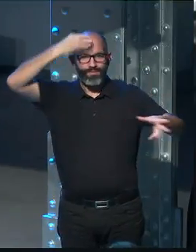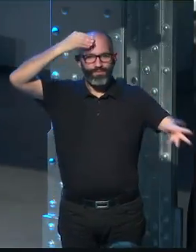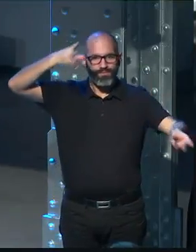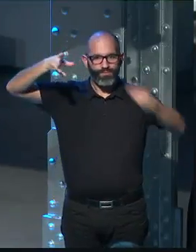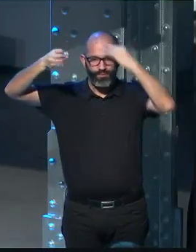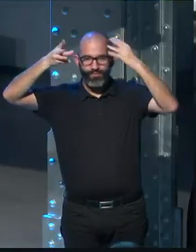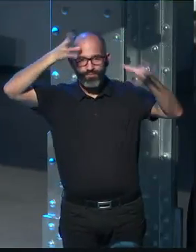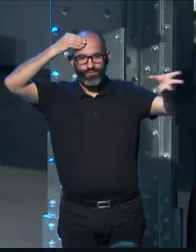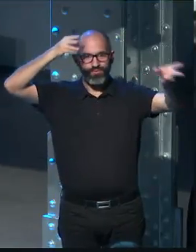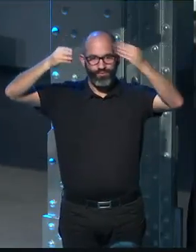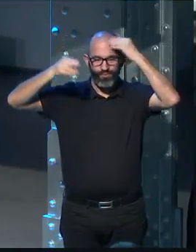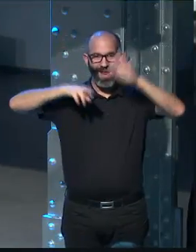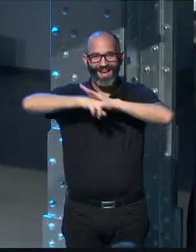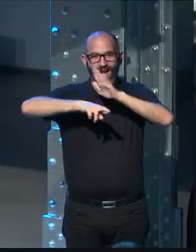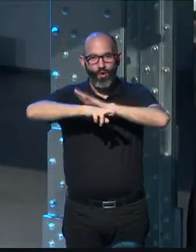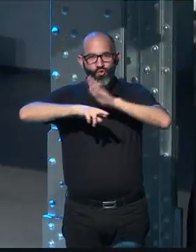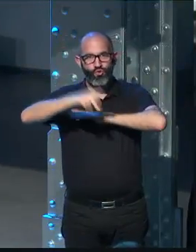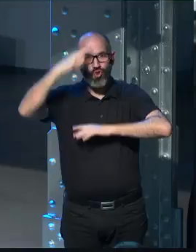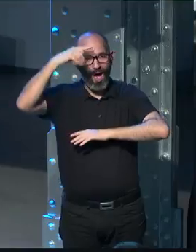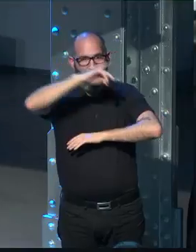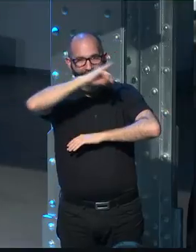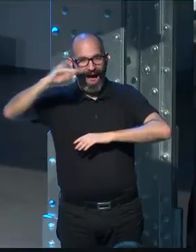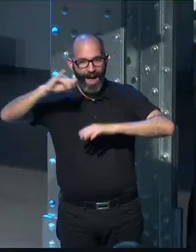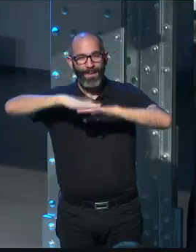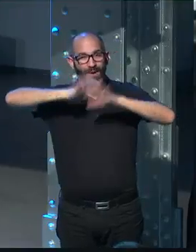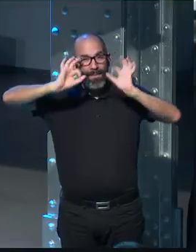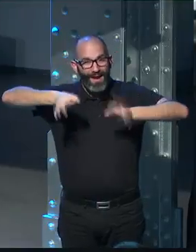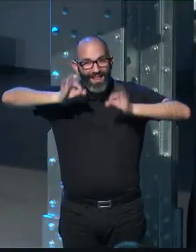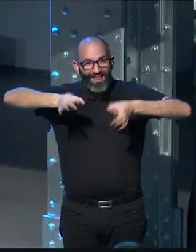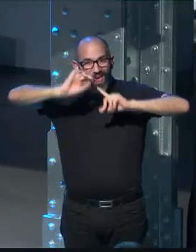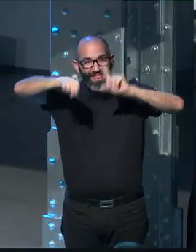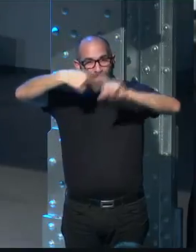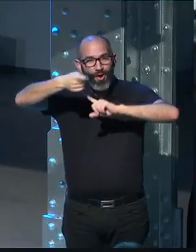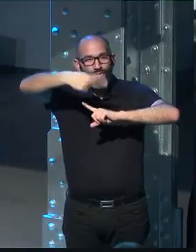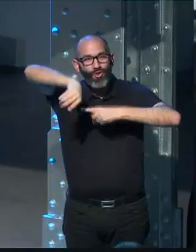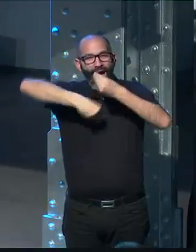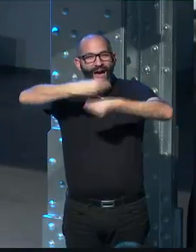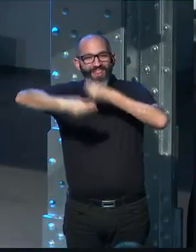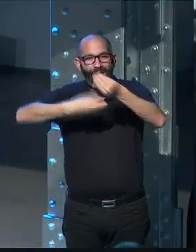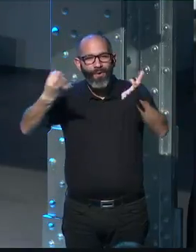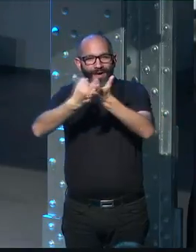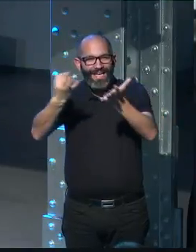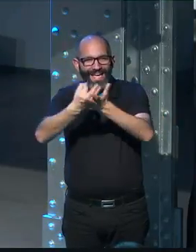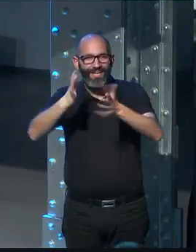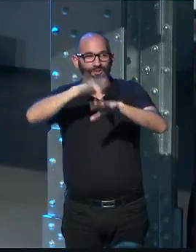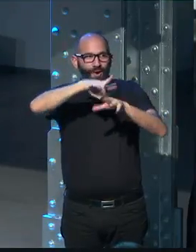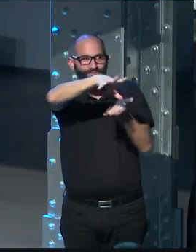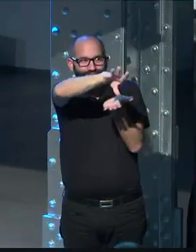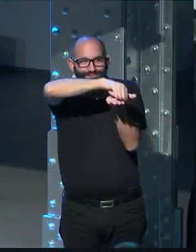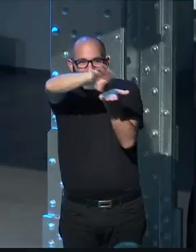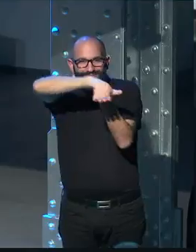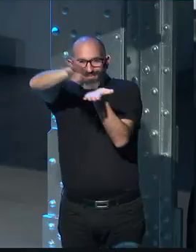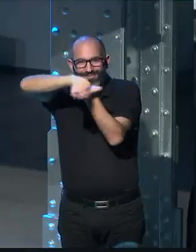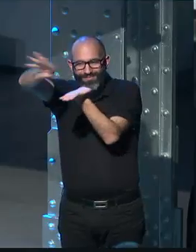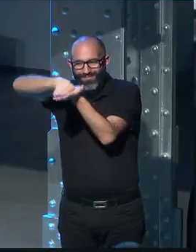a generar esta ilusión de continuidad que es el presente, en la que parece que estamos viviendo. Pero lo estamos recreando, estamos creando un relato paralelo a la